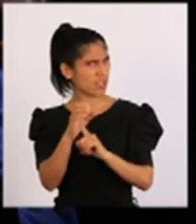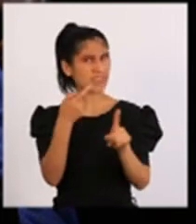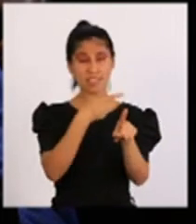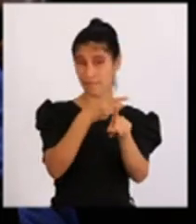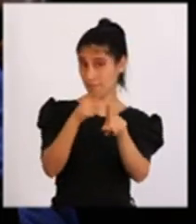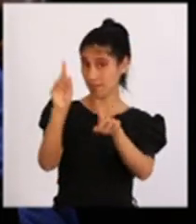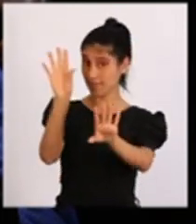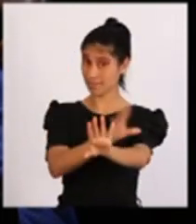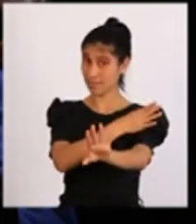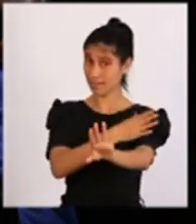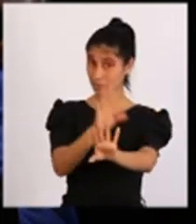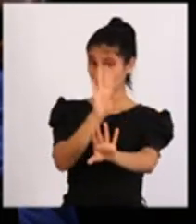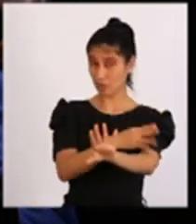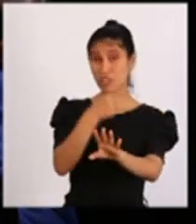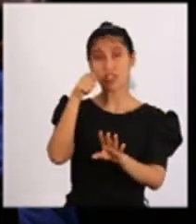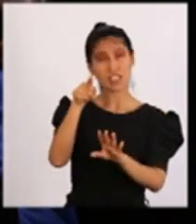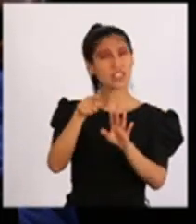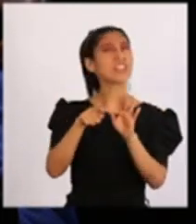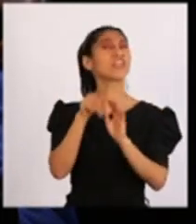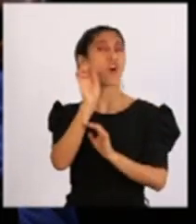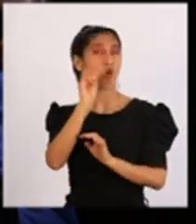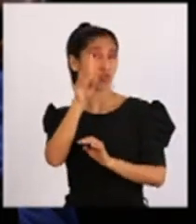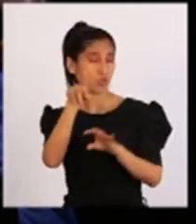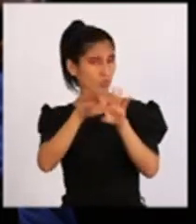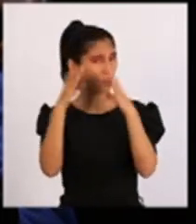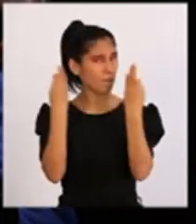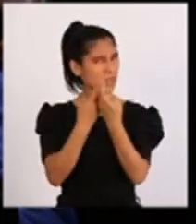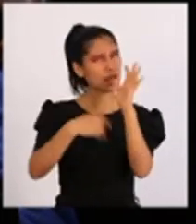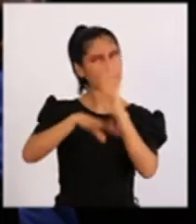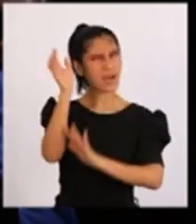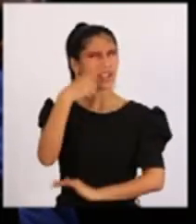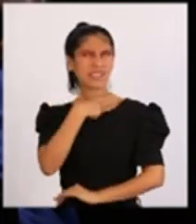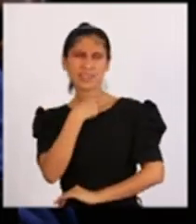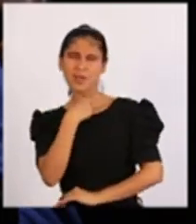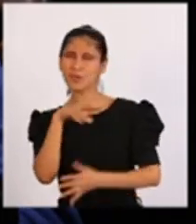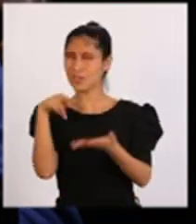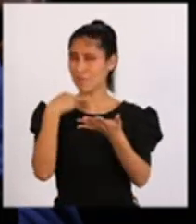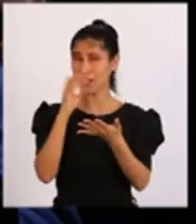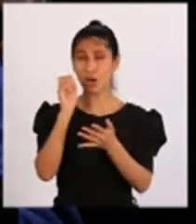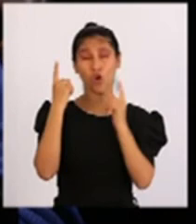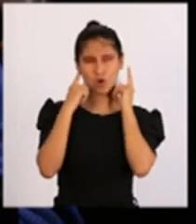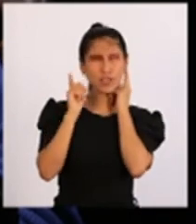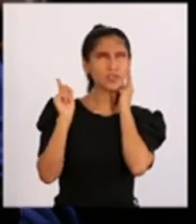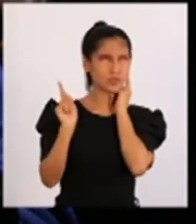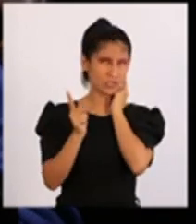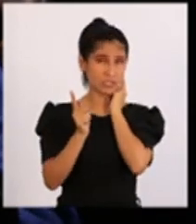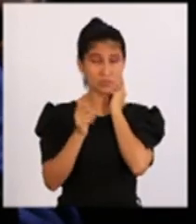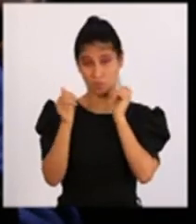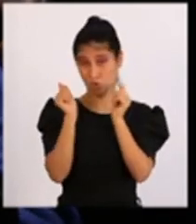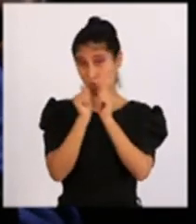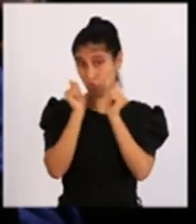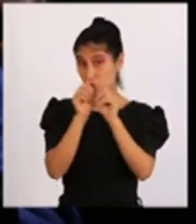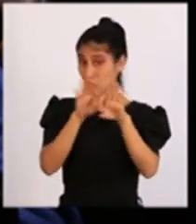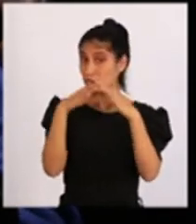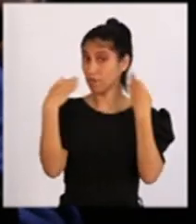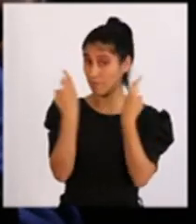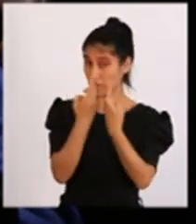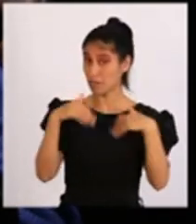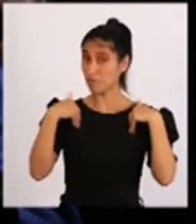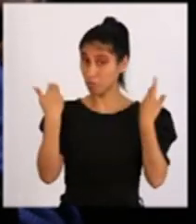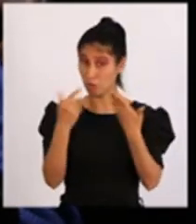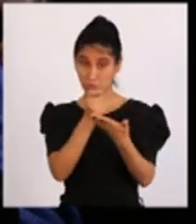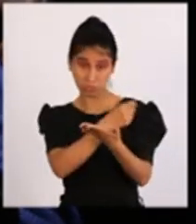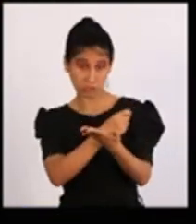le gusta escuchar o bailar a tu familia. Este reto lo pueden hacer también junto a sus familiares.